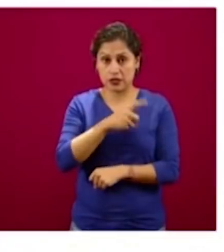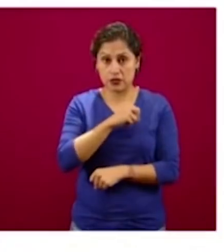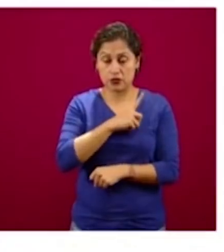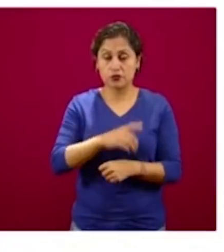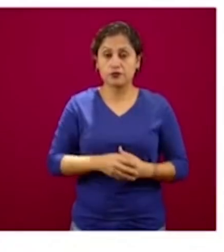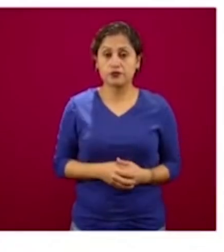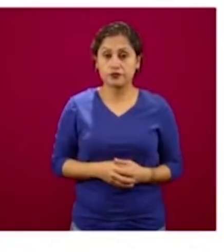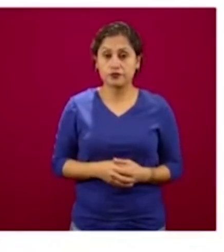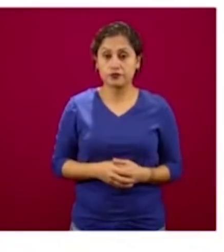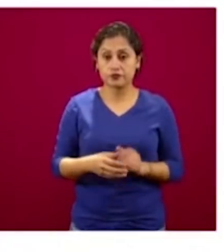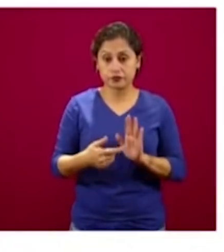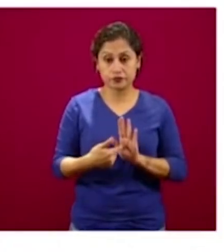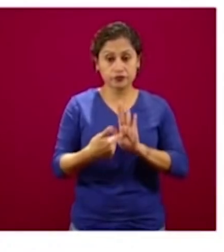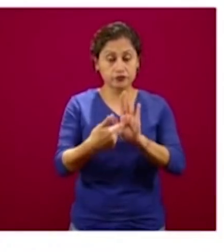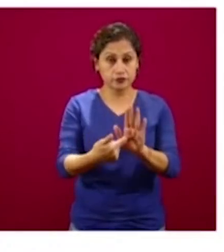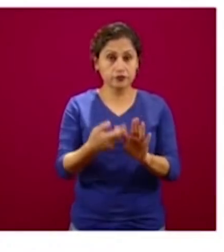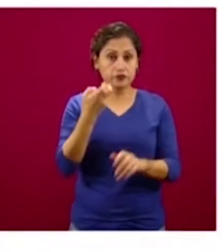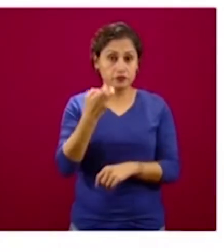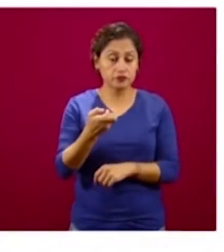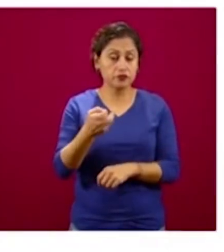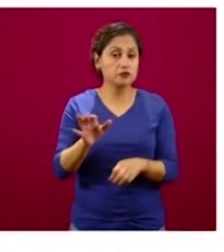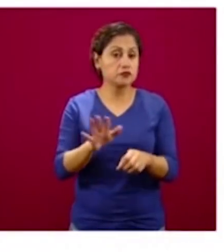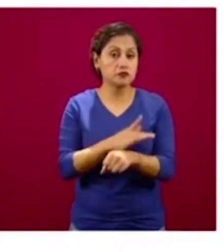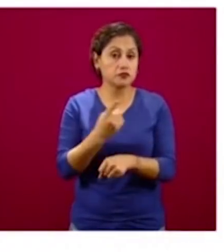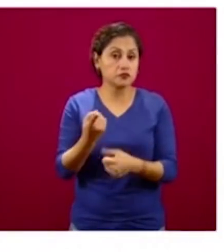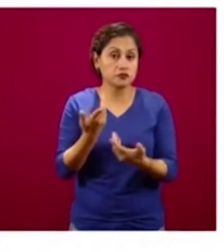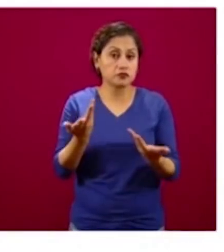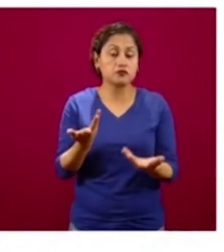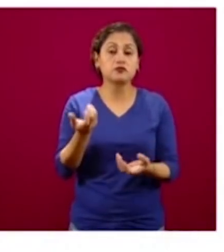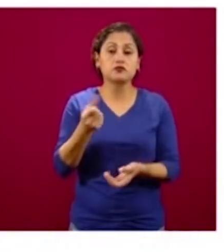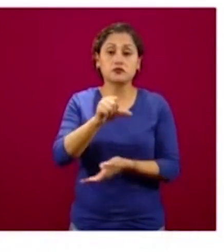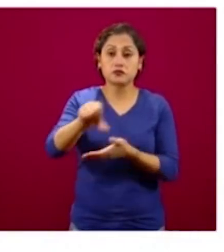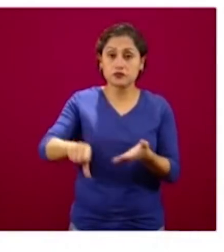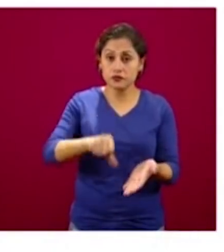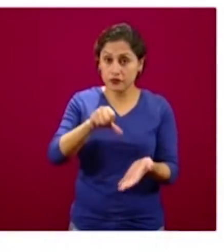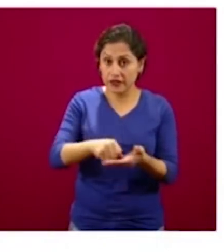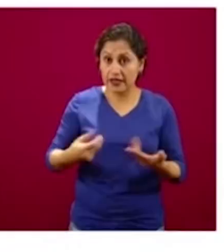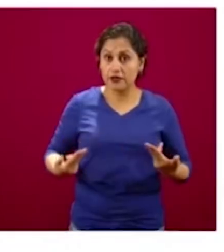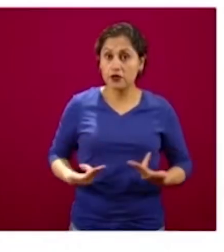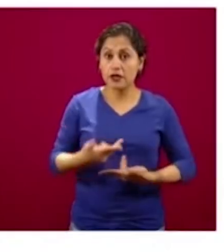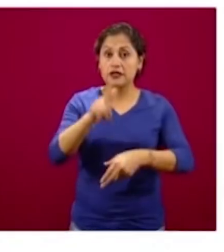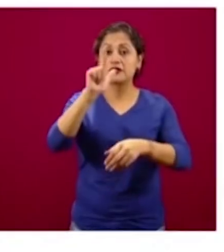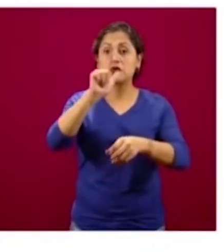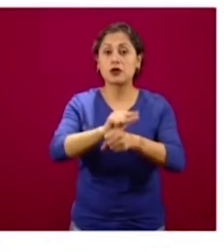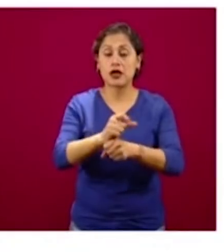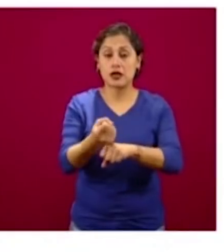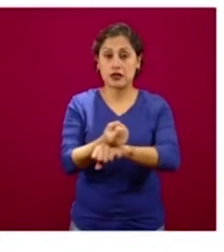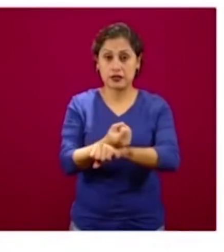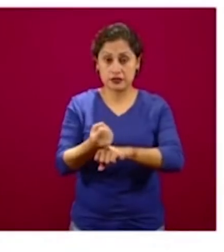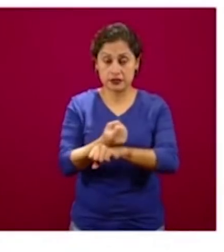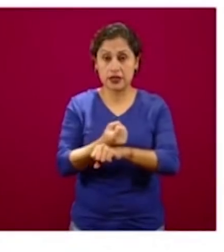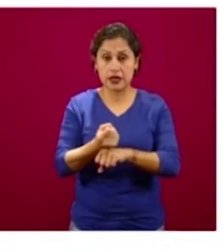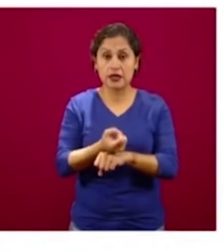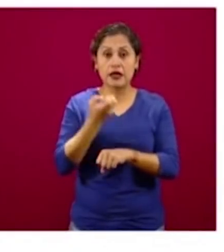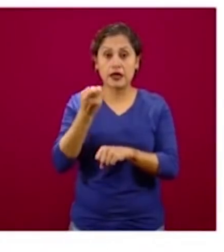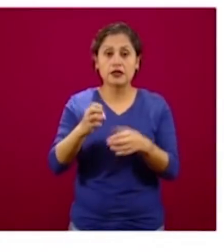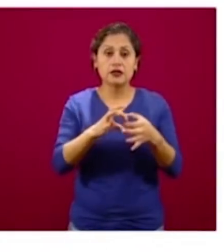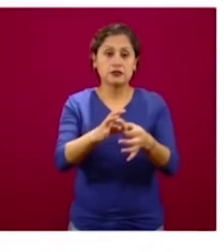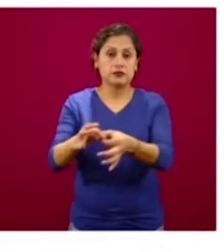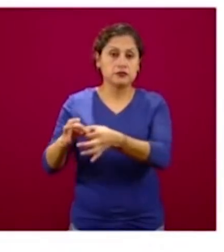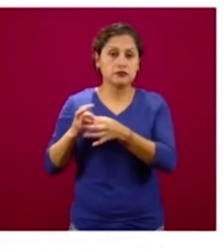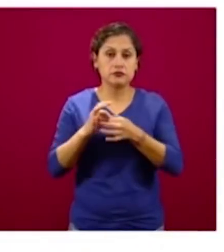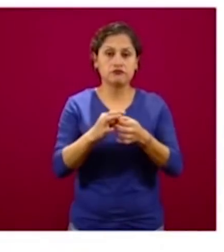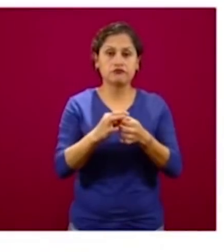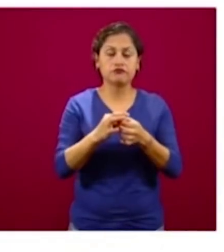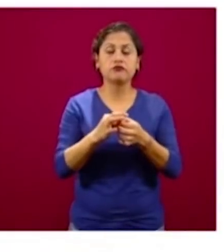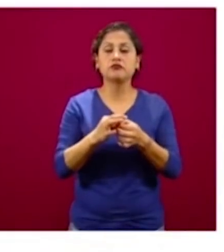manera? Porque el Sistema Nacional de Sangre debe ser una unidad y como unidad tendrá una mejor respuesta,